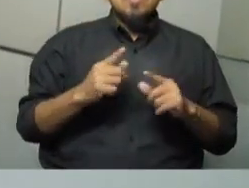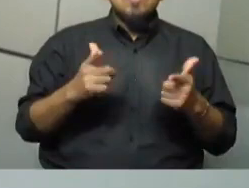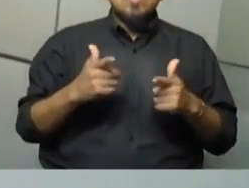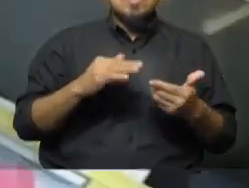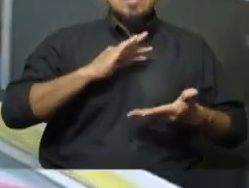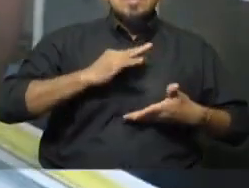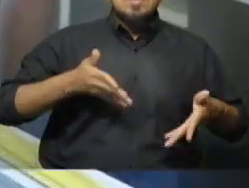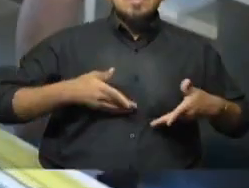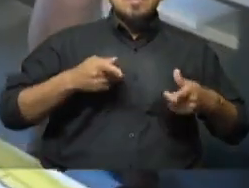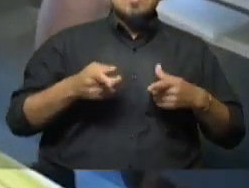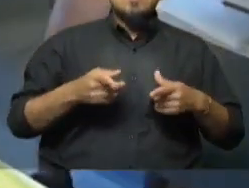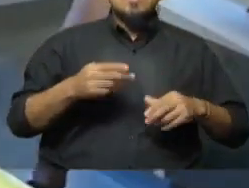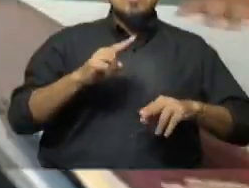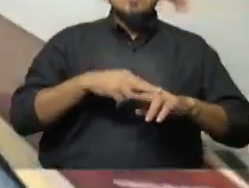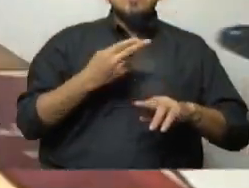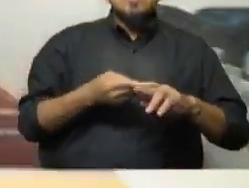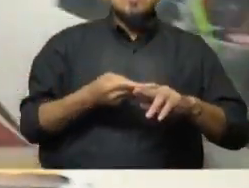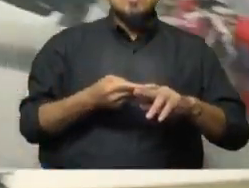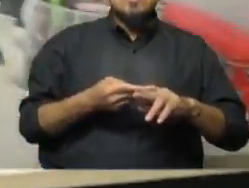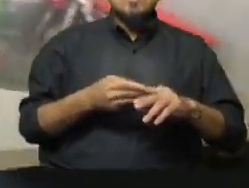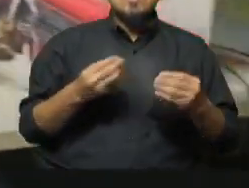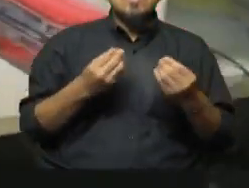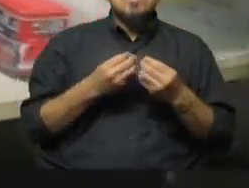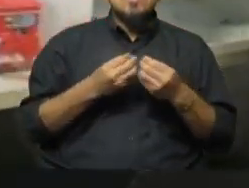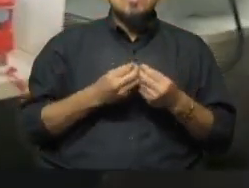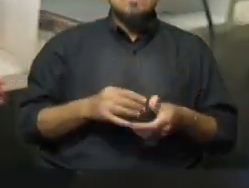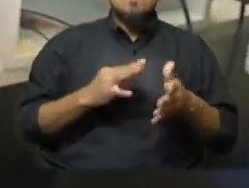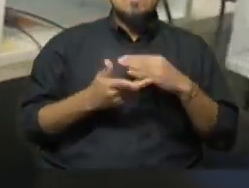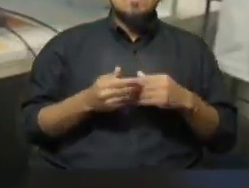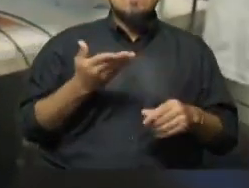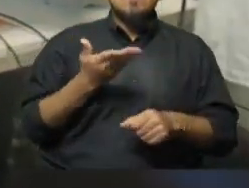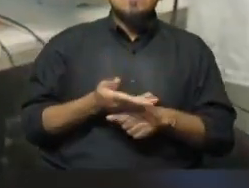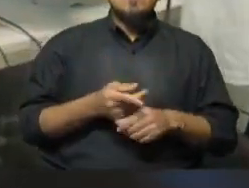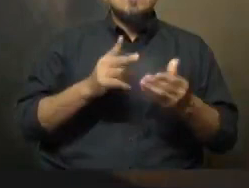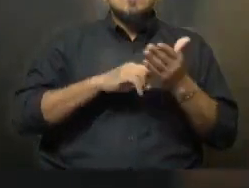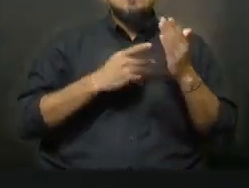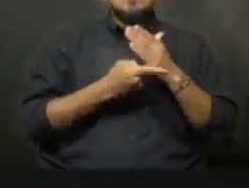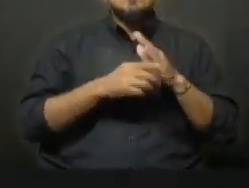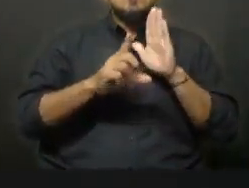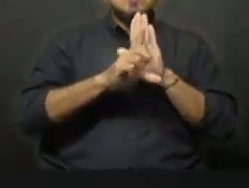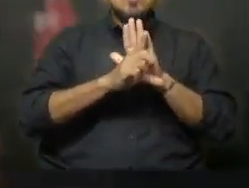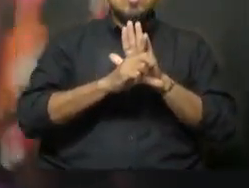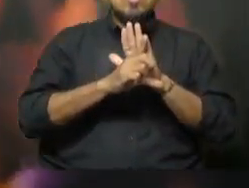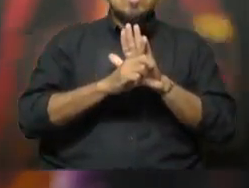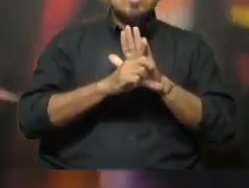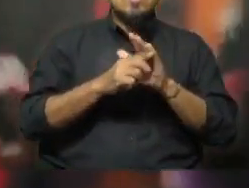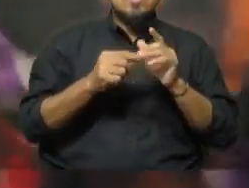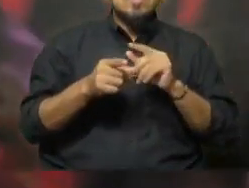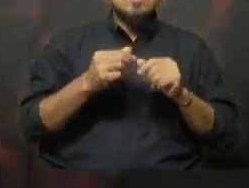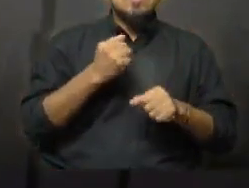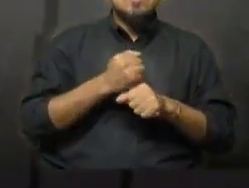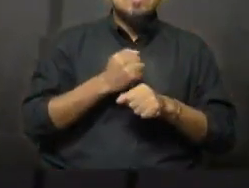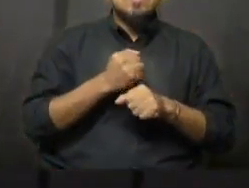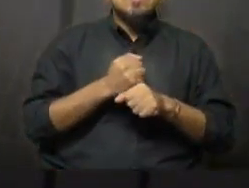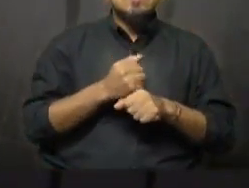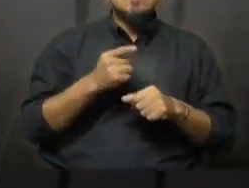en la cual, bueno, repiten de mil maneras este reclamo, hacen alusión al proyecto de ley en el cual uh-huh. llevan trabajando